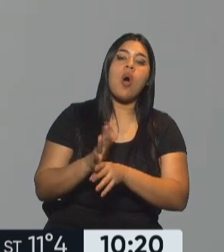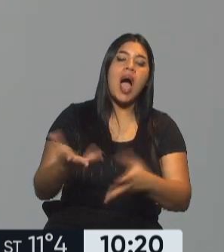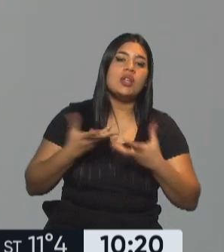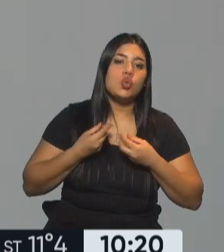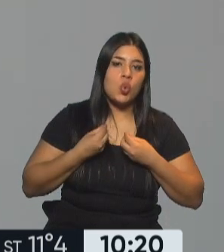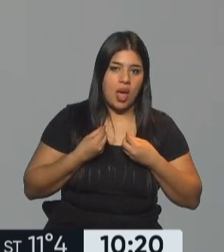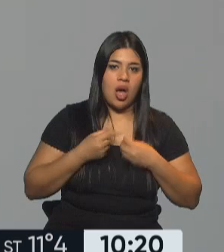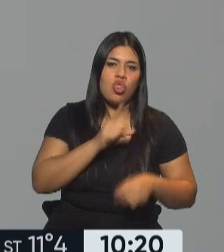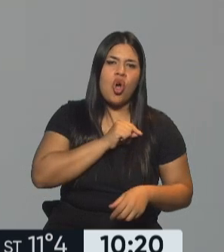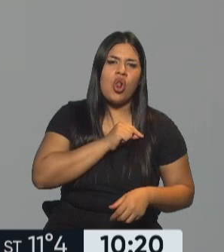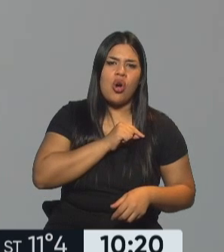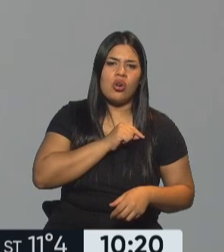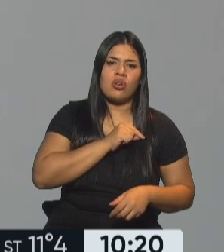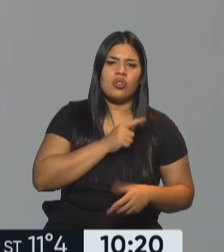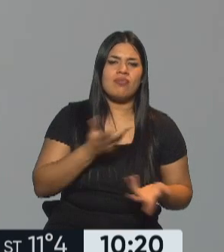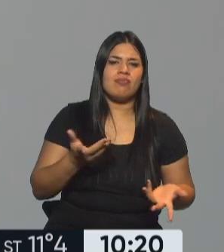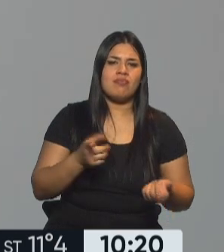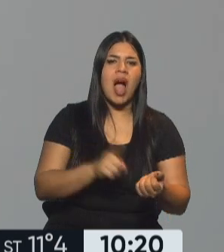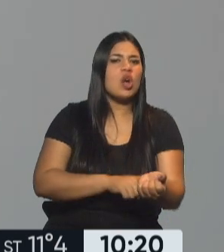con esto, pero